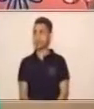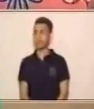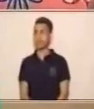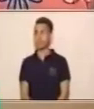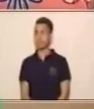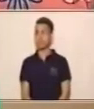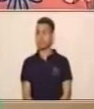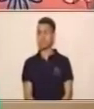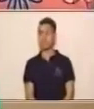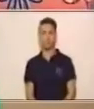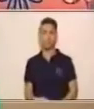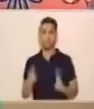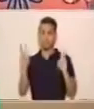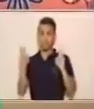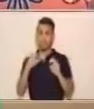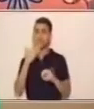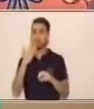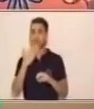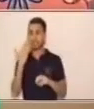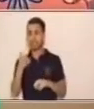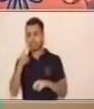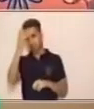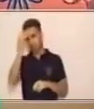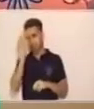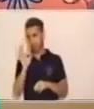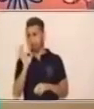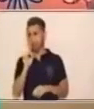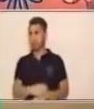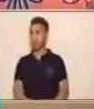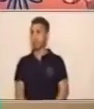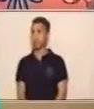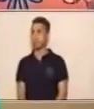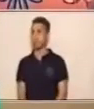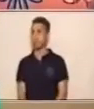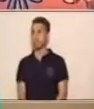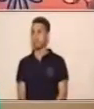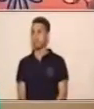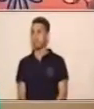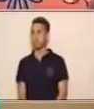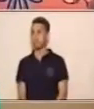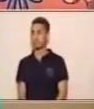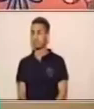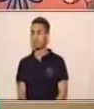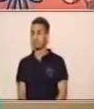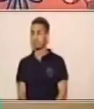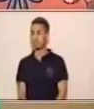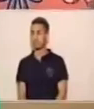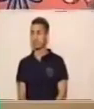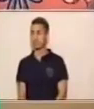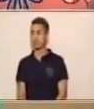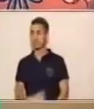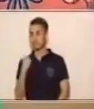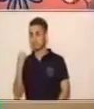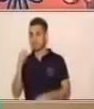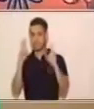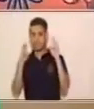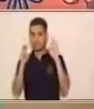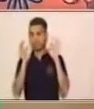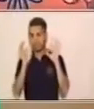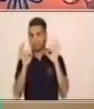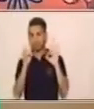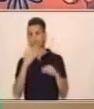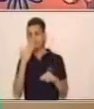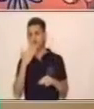un tema muy fácil, ¿se te ha quedado fácil? Algunos le tenemos miedo a matemática, pero este tema está